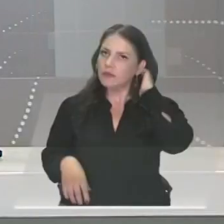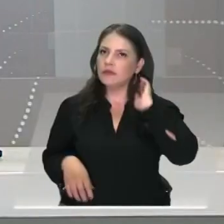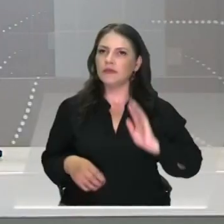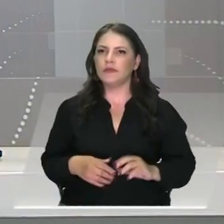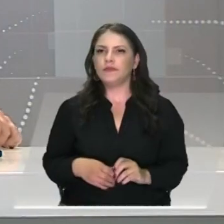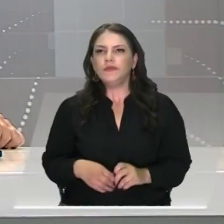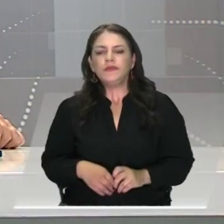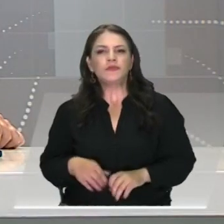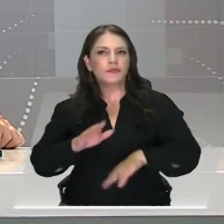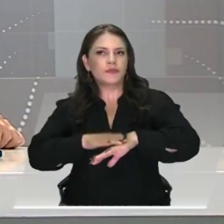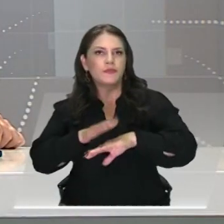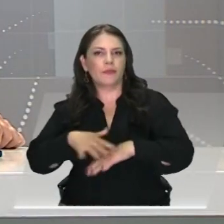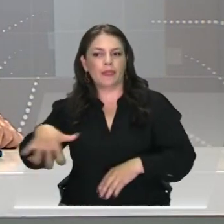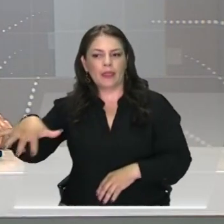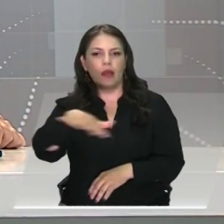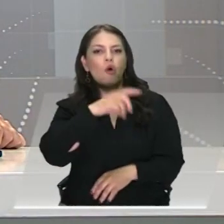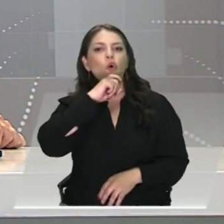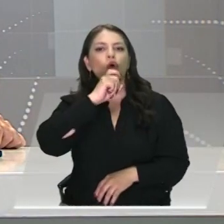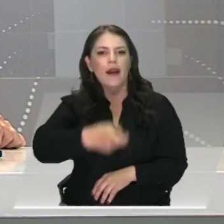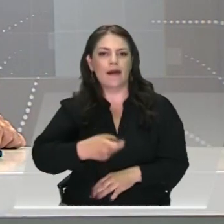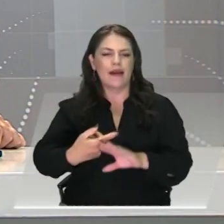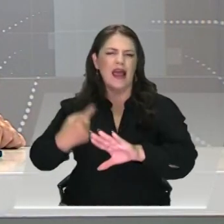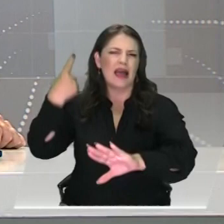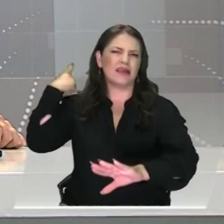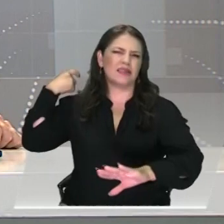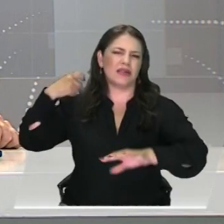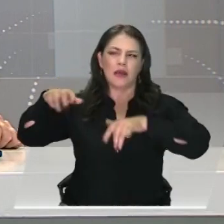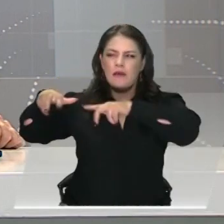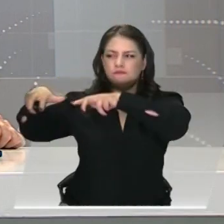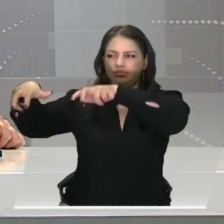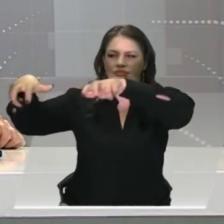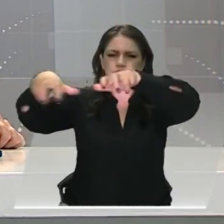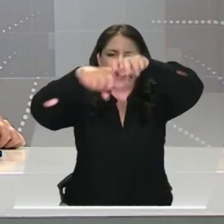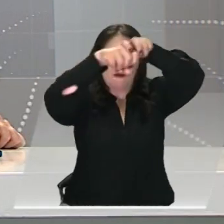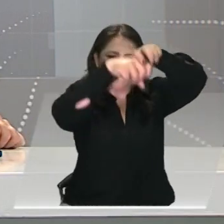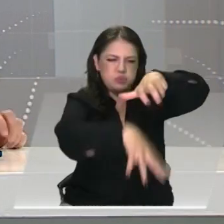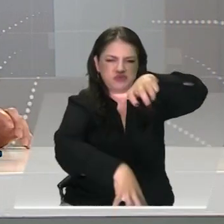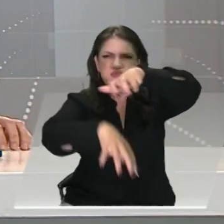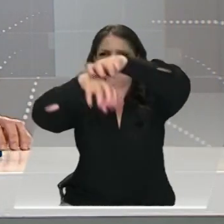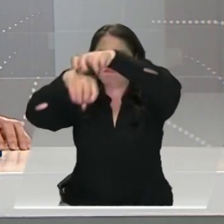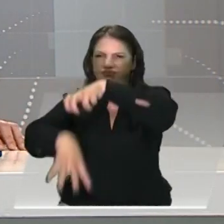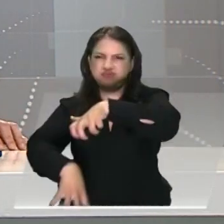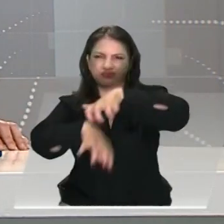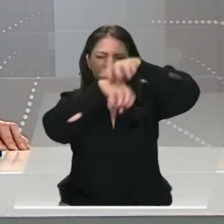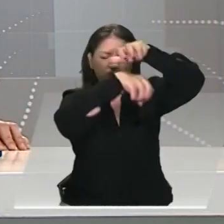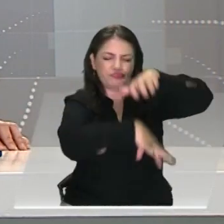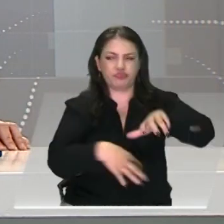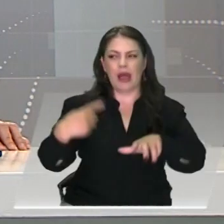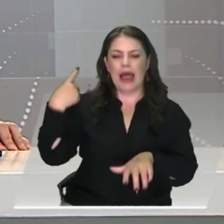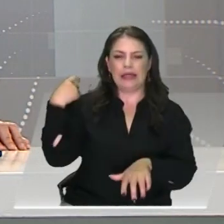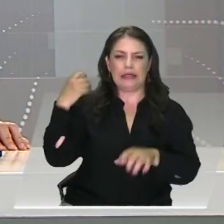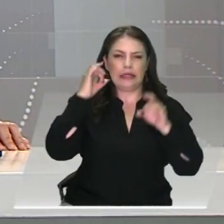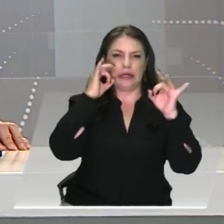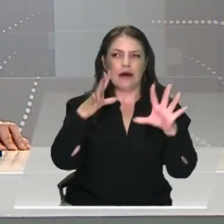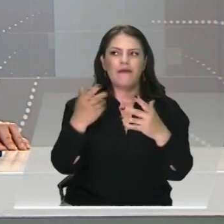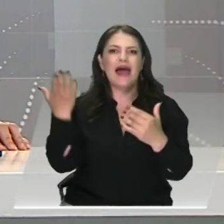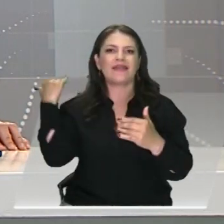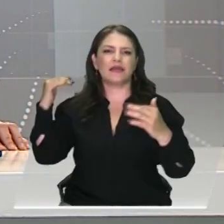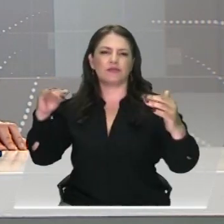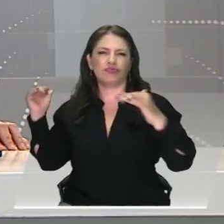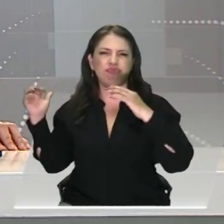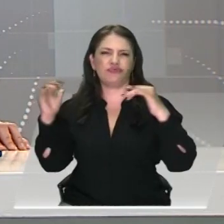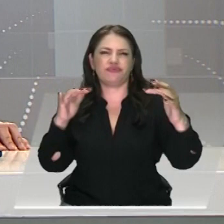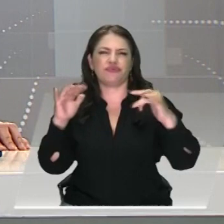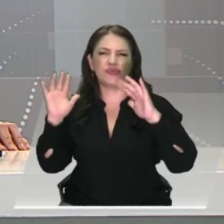la capital de Ucrania sufrió anoche el mayor ataque con drones procedentes de Rusia desde el inicio de la invasión por parte de tropas